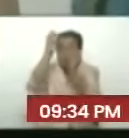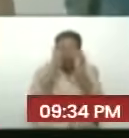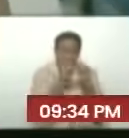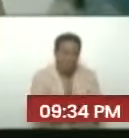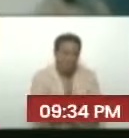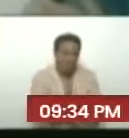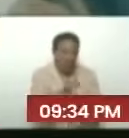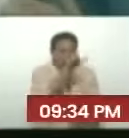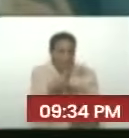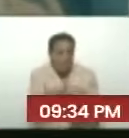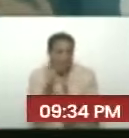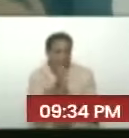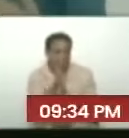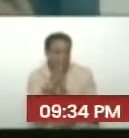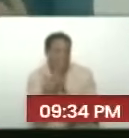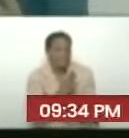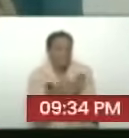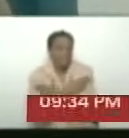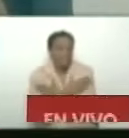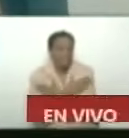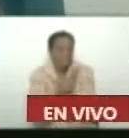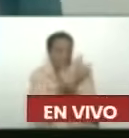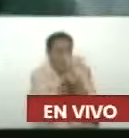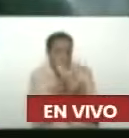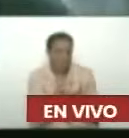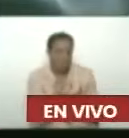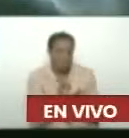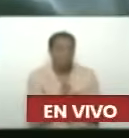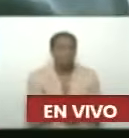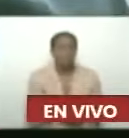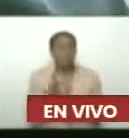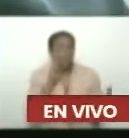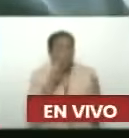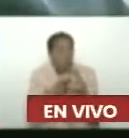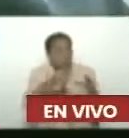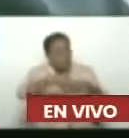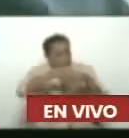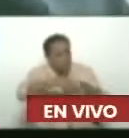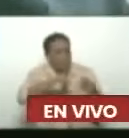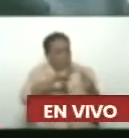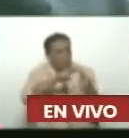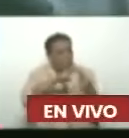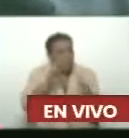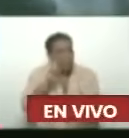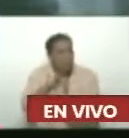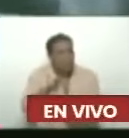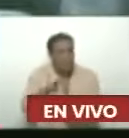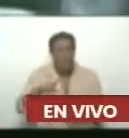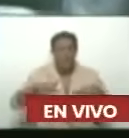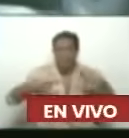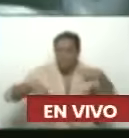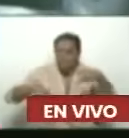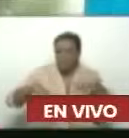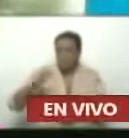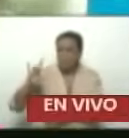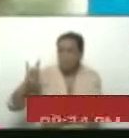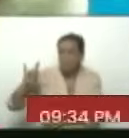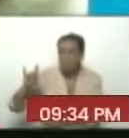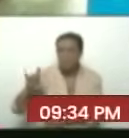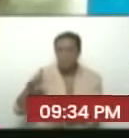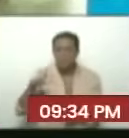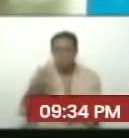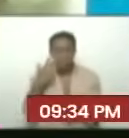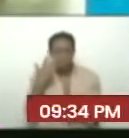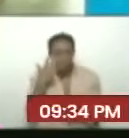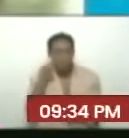Caracas. Te felicito, de verdad. Quería conocerte. Wow, muchas gracias. Porque te había visto por las redes sociales, pero